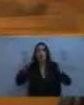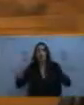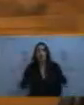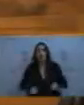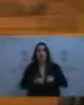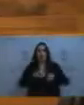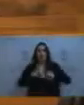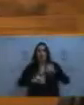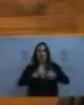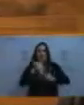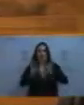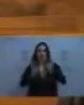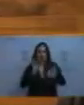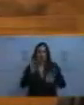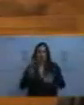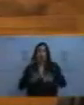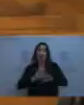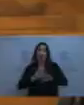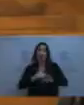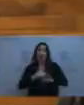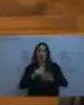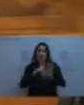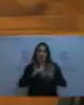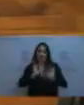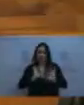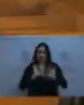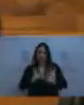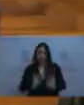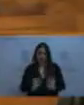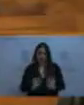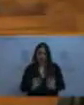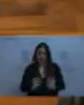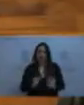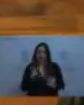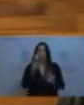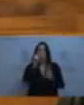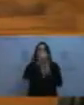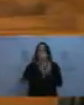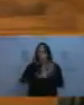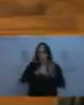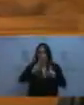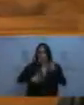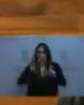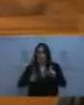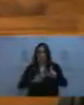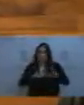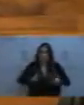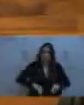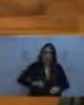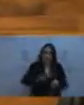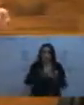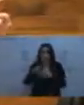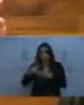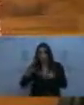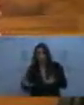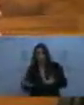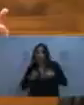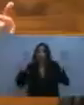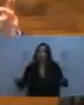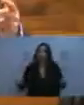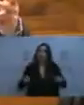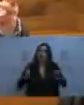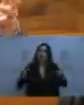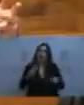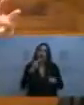de selección para esos puestos, elaborándose listas de personas admitidas y excluidas, publicidad a las causas de